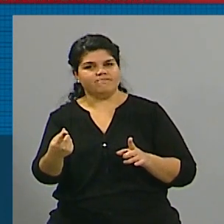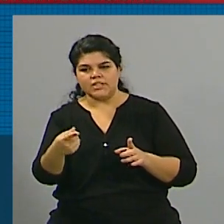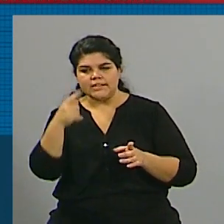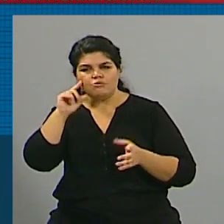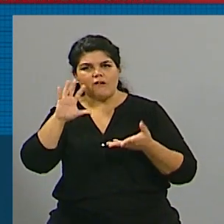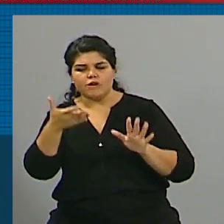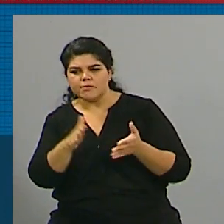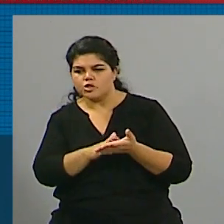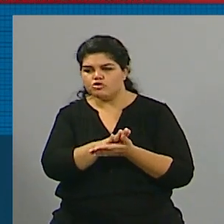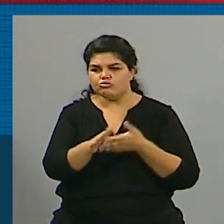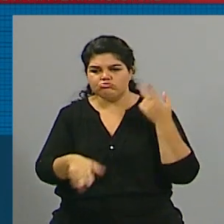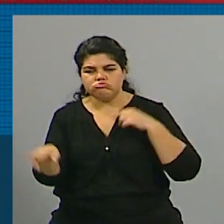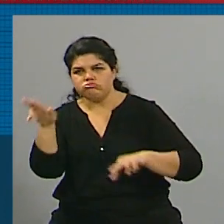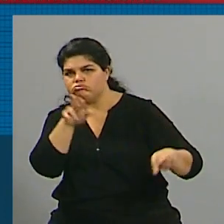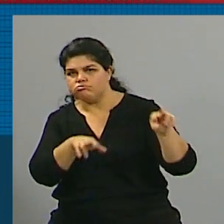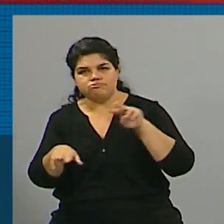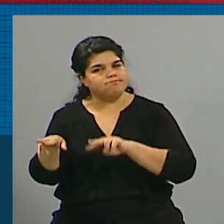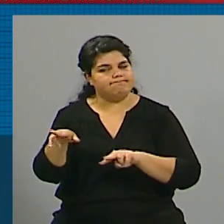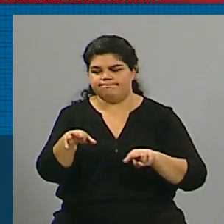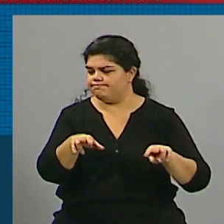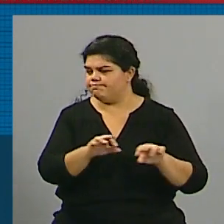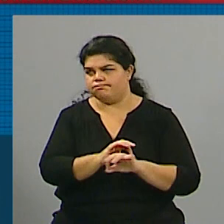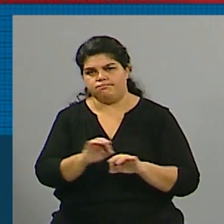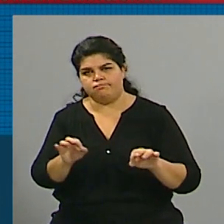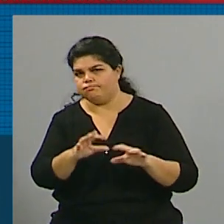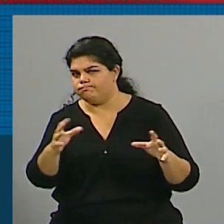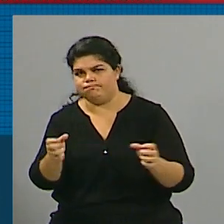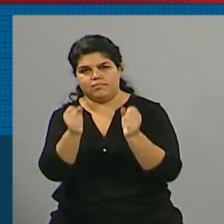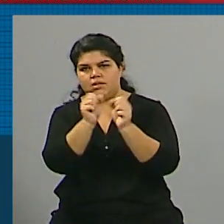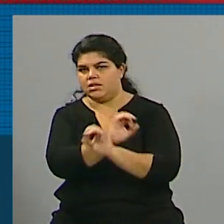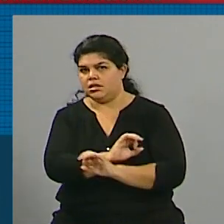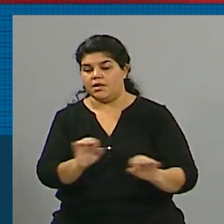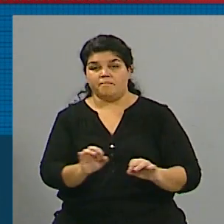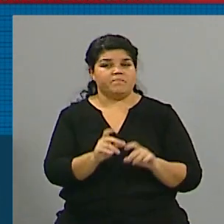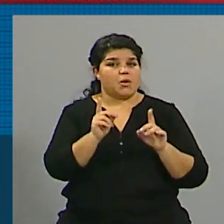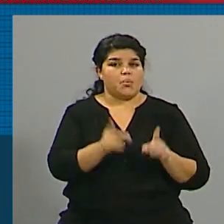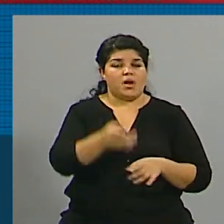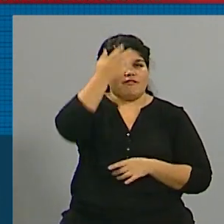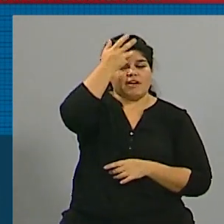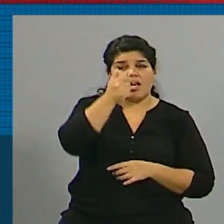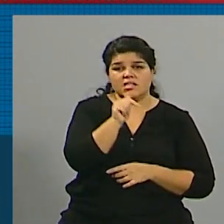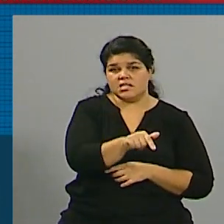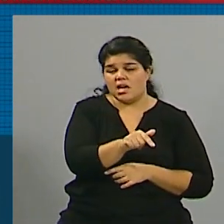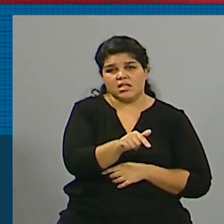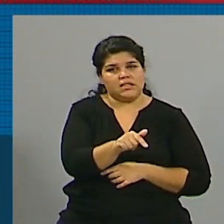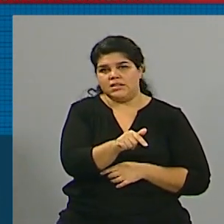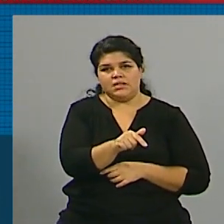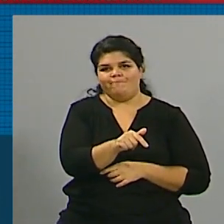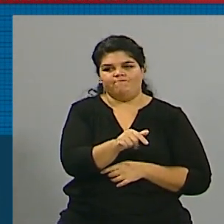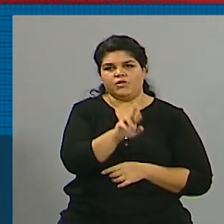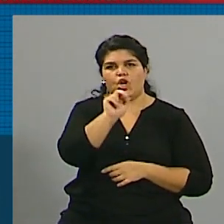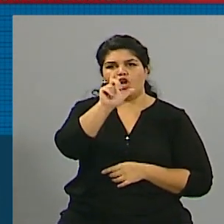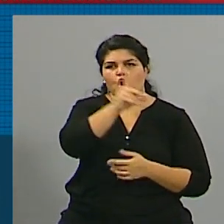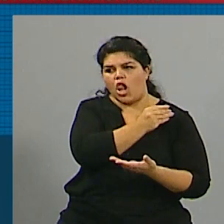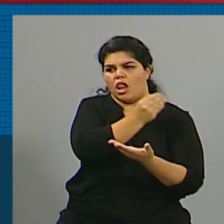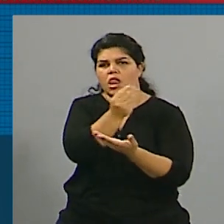que la realidad es que el contexto sociopolítico y económico de Francia lo ha corrido un poco de ese intento de rol